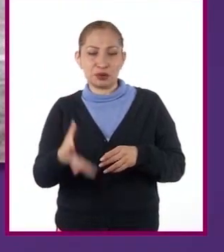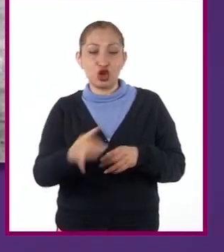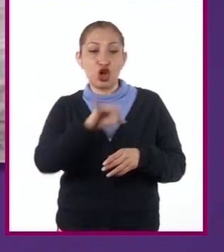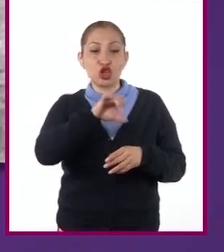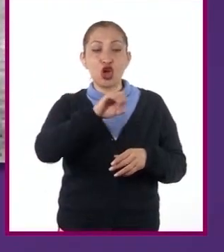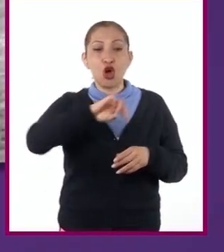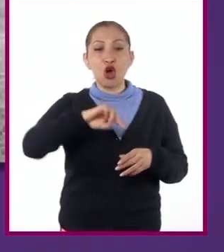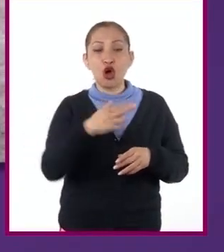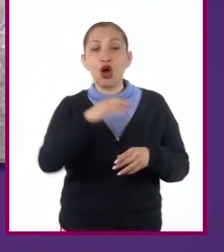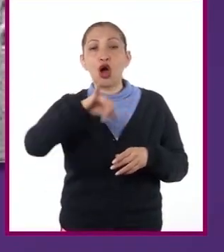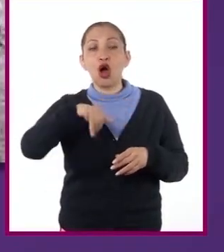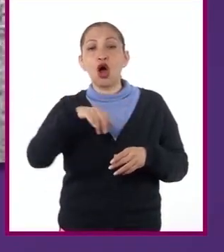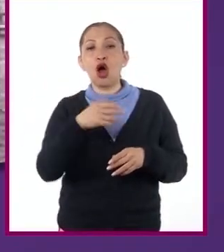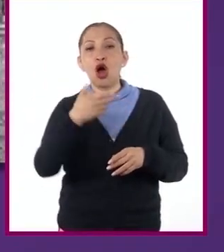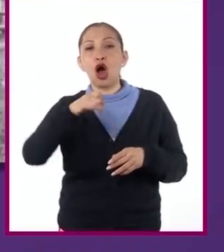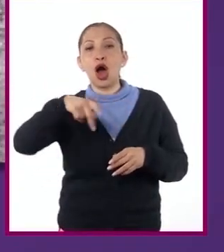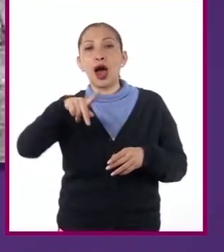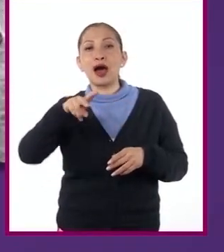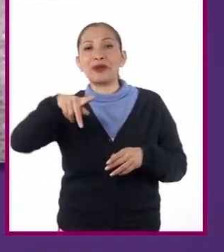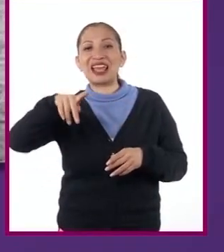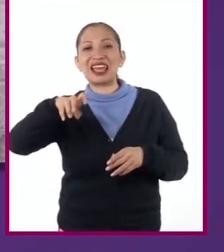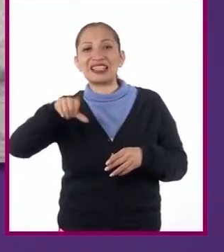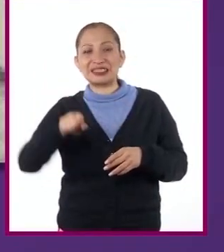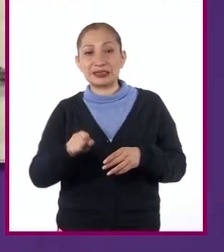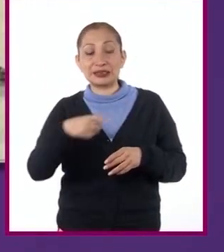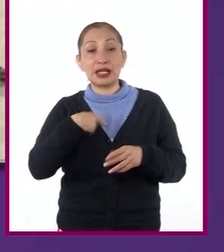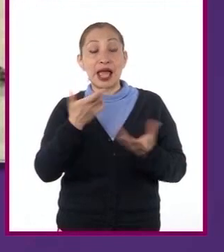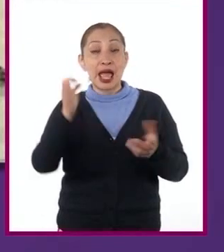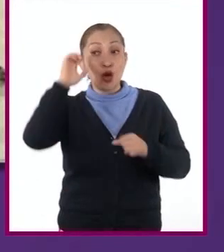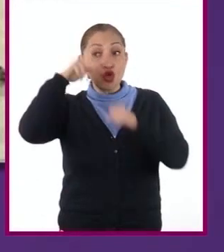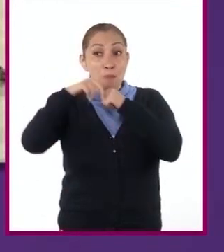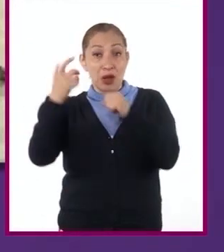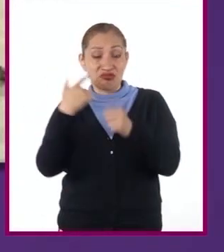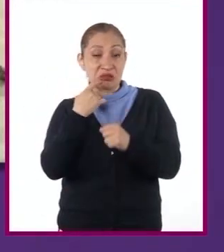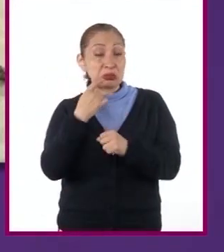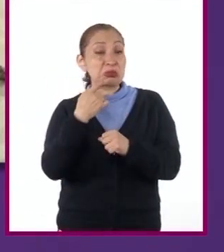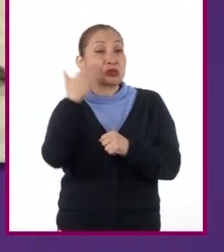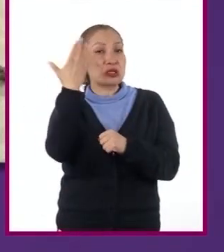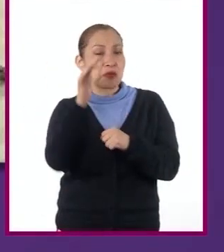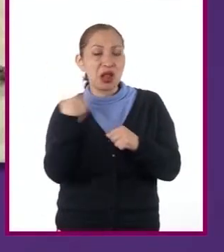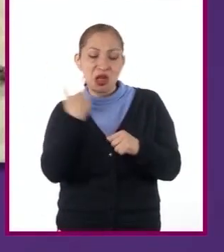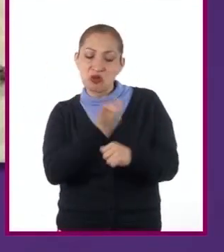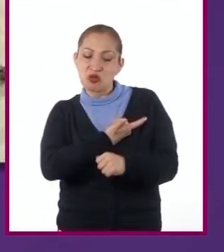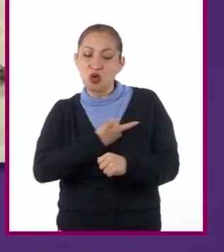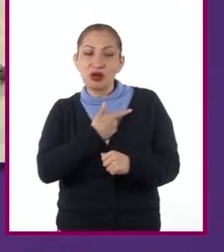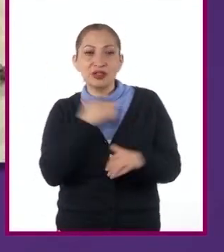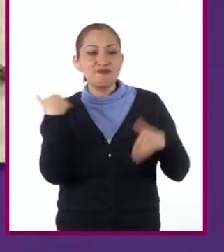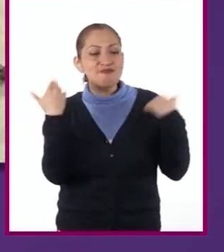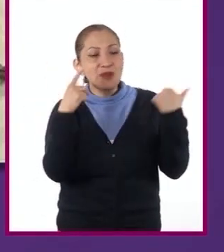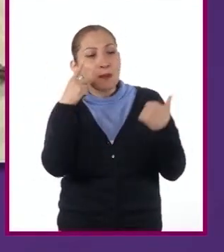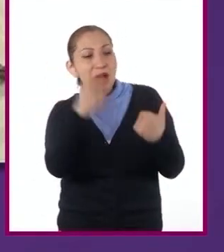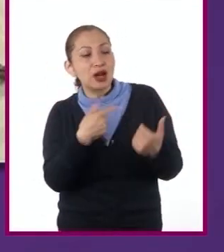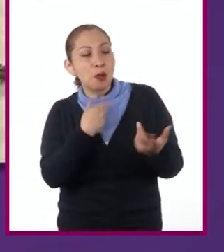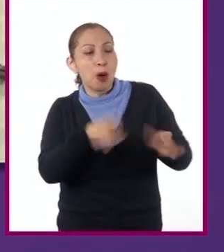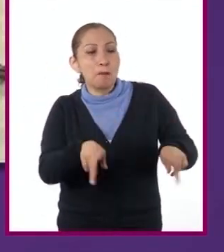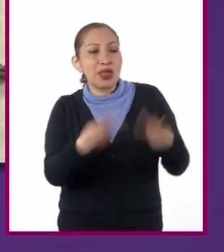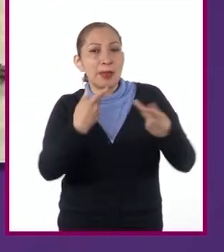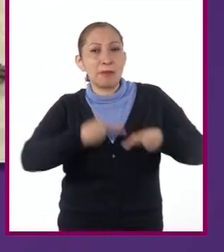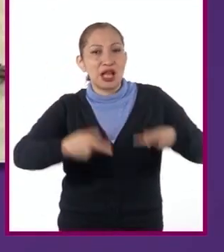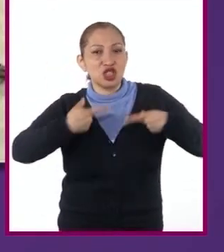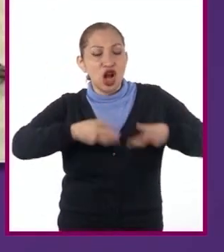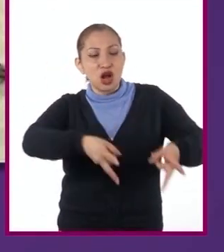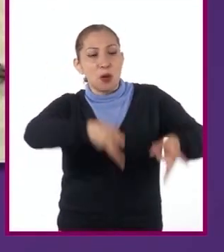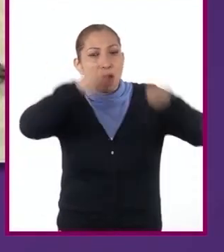John Hawkins, entre otros. Europeos audaces, aventureros que comerciaban con esclavos,